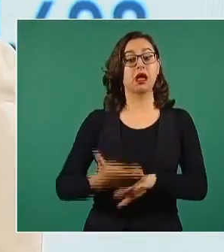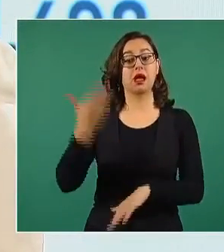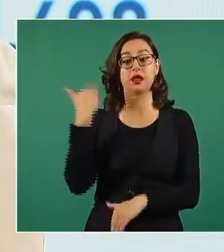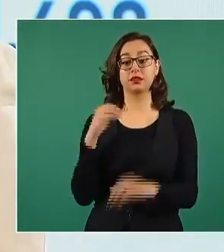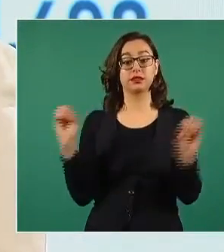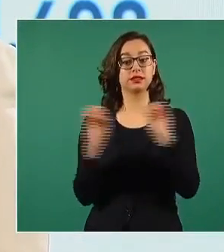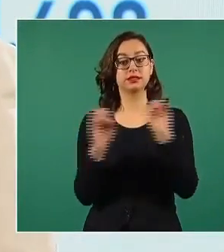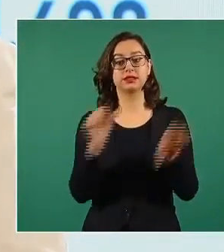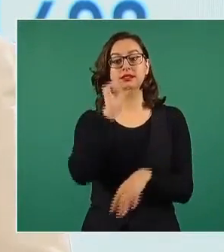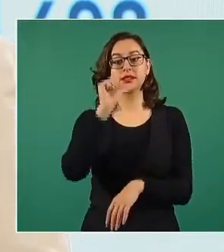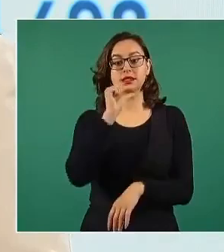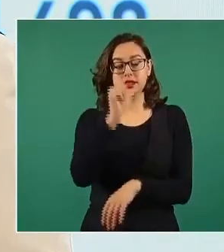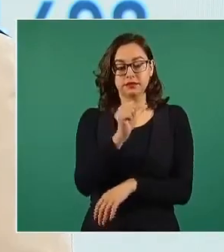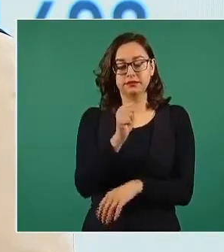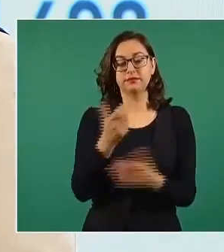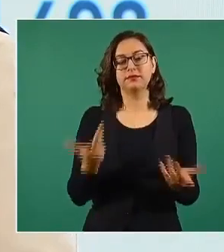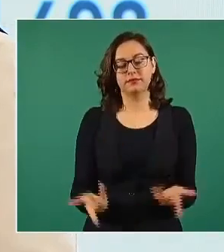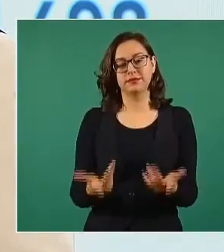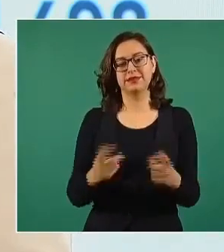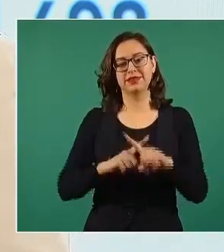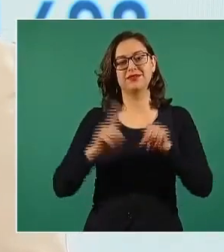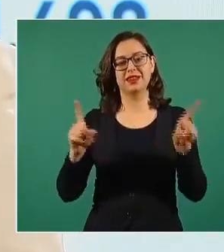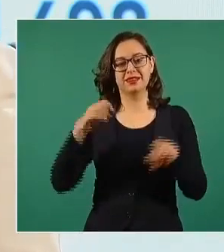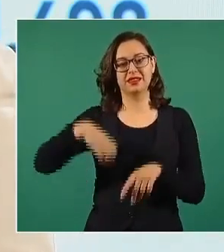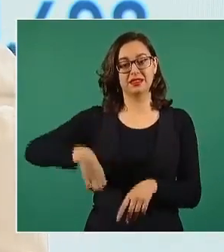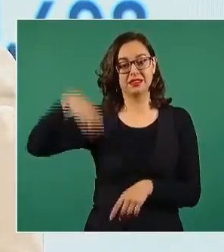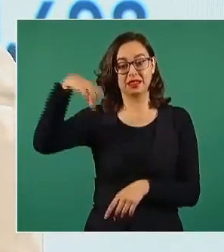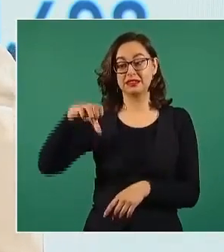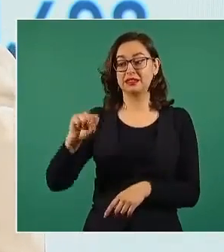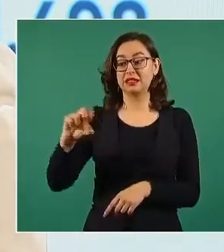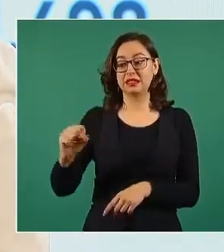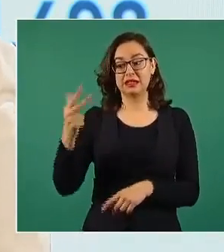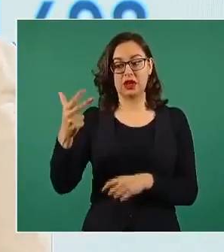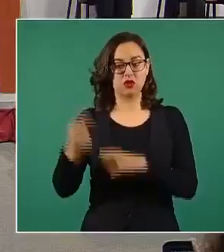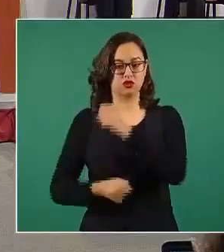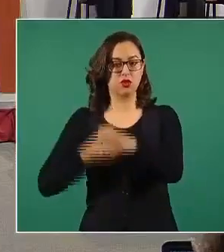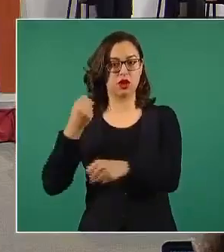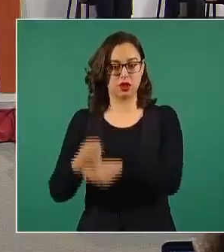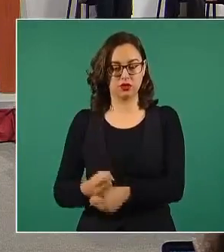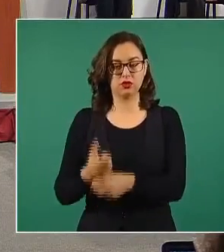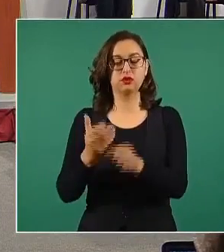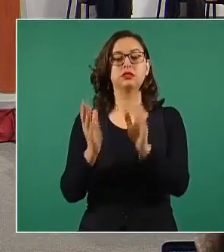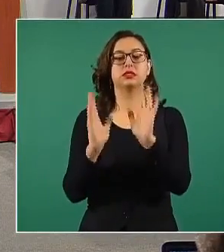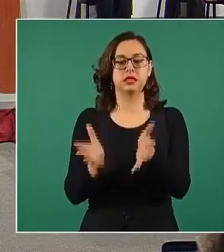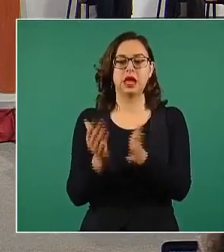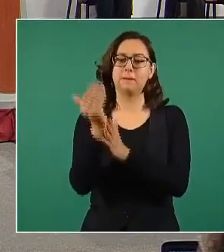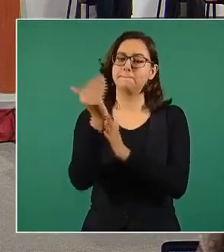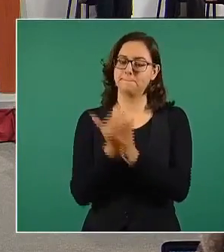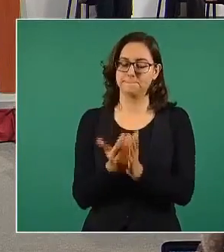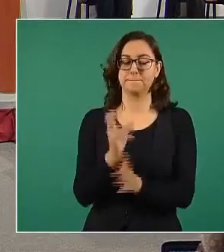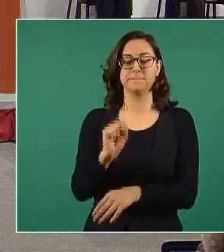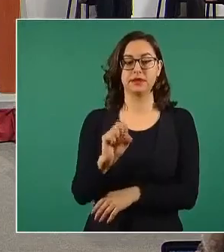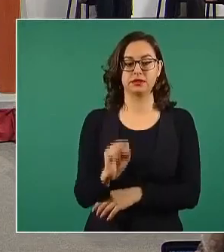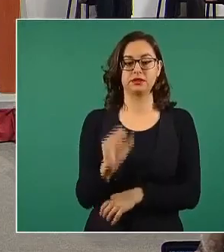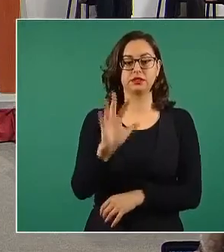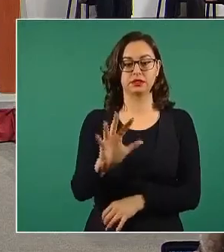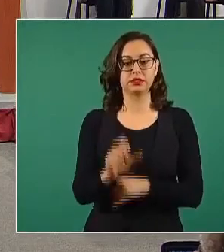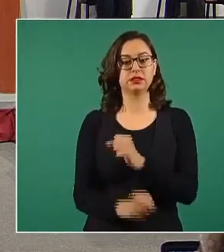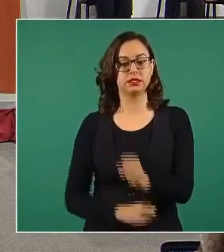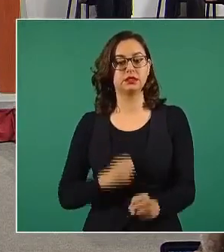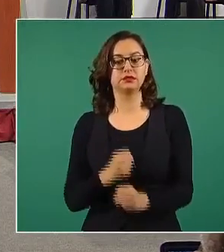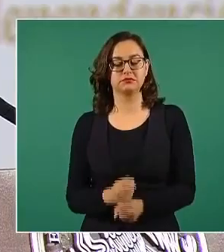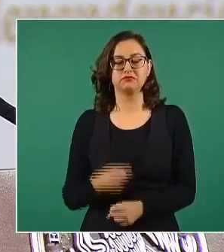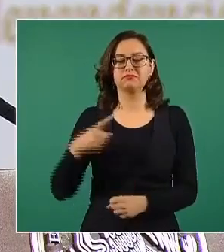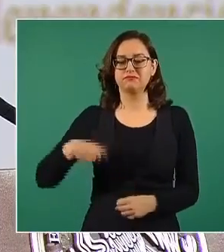programa porque la edad era a partir de los 68 años. Ahora es de 65 años y nos da mucho